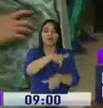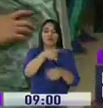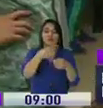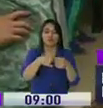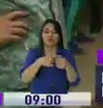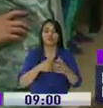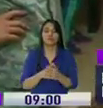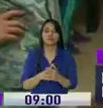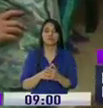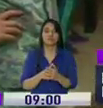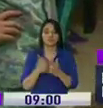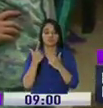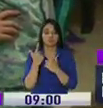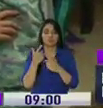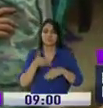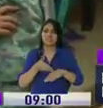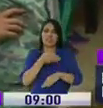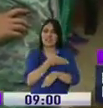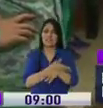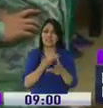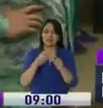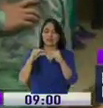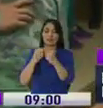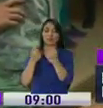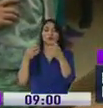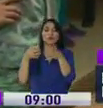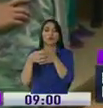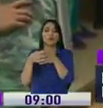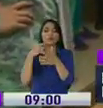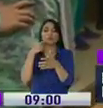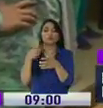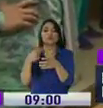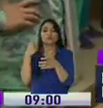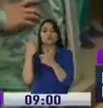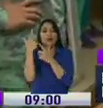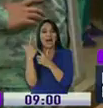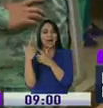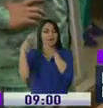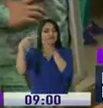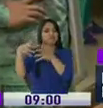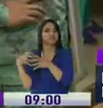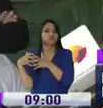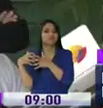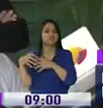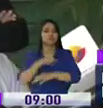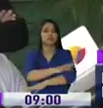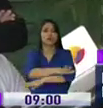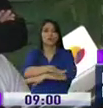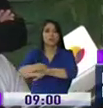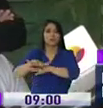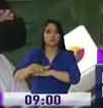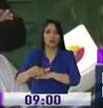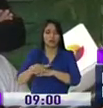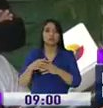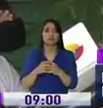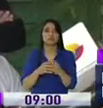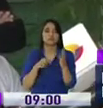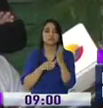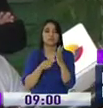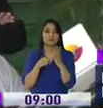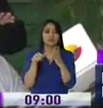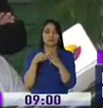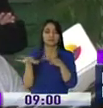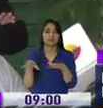Los oficiales habían sido retenidos por un grupo de pobladores en Taisha, en la provincia de Morona, Santiago. Fueron recibidos por el ministro coordinador